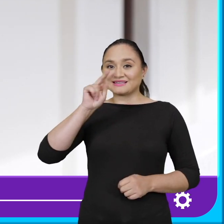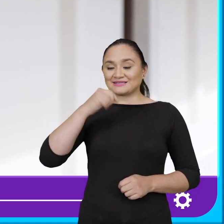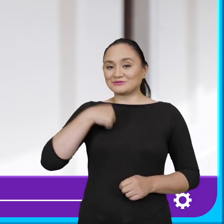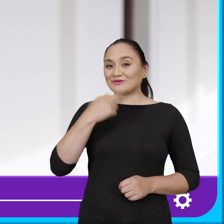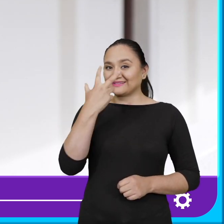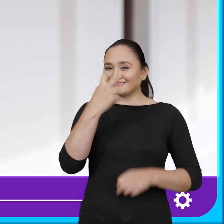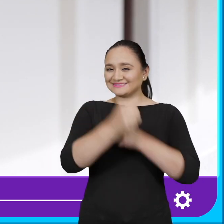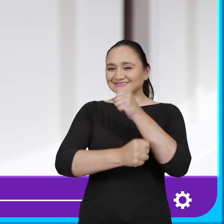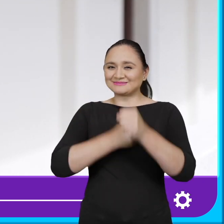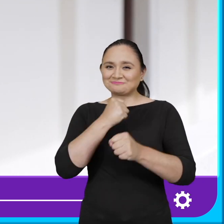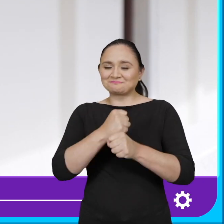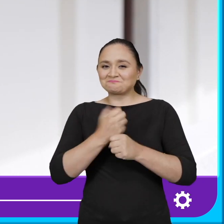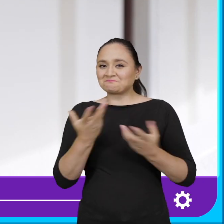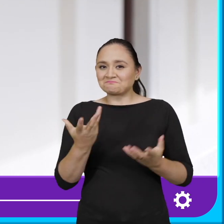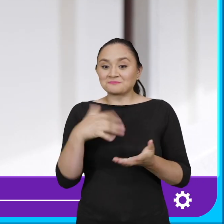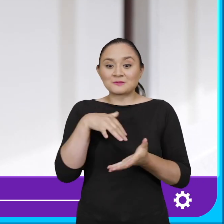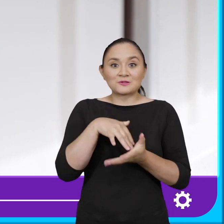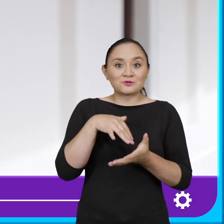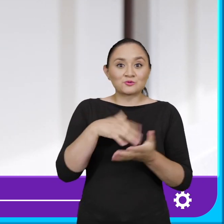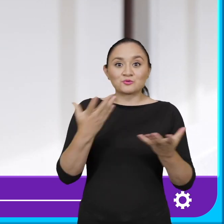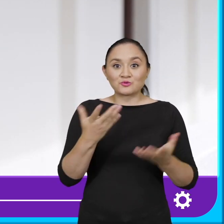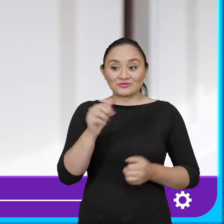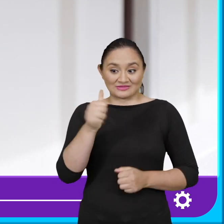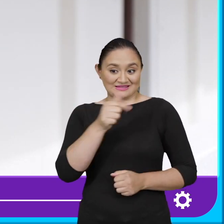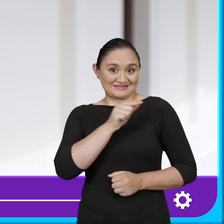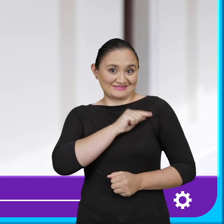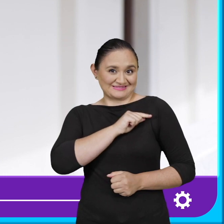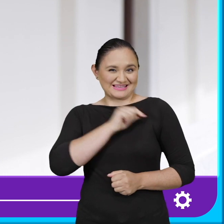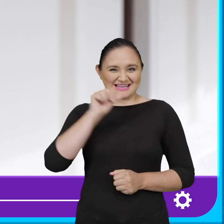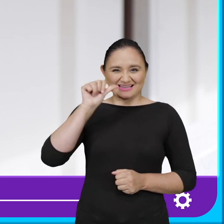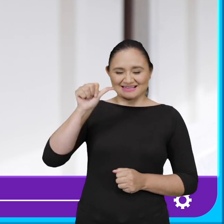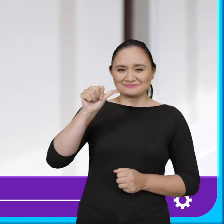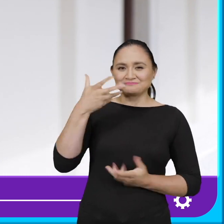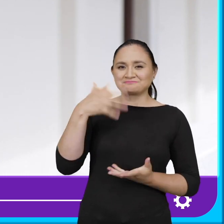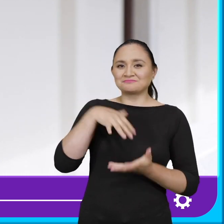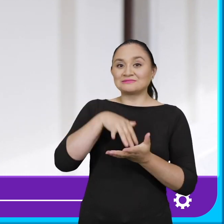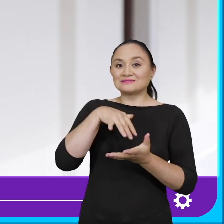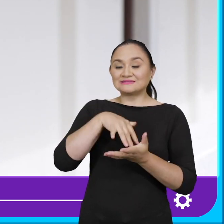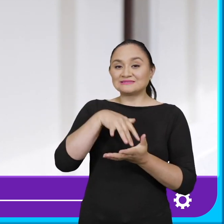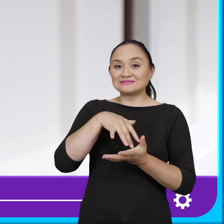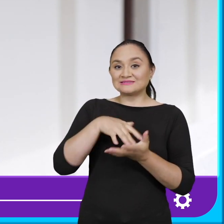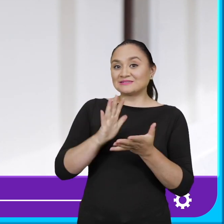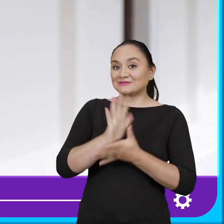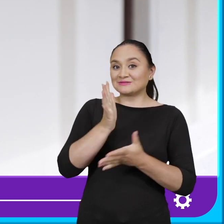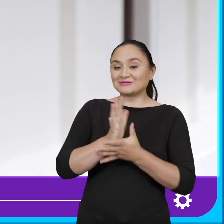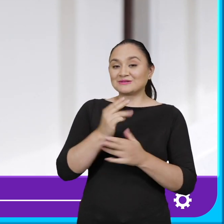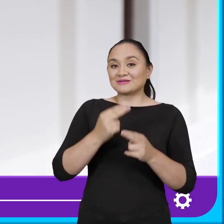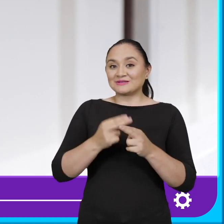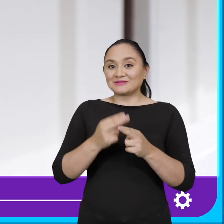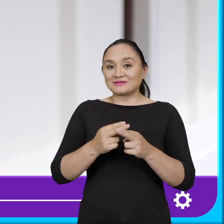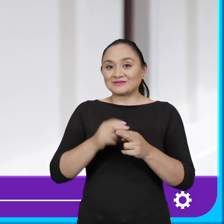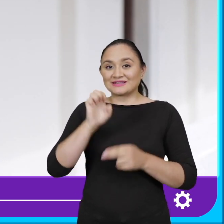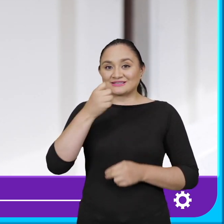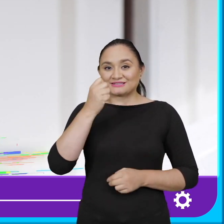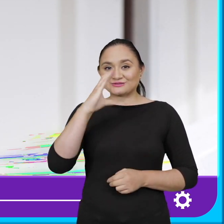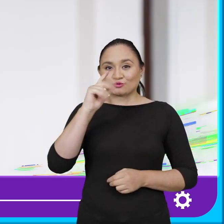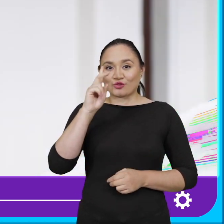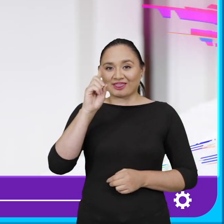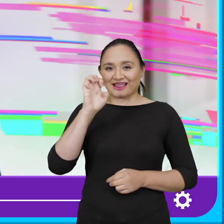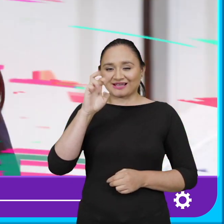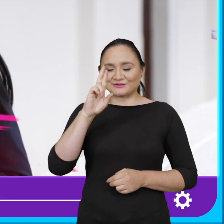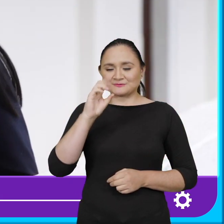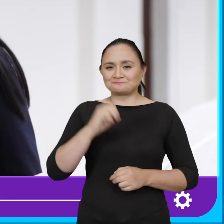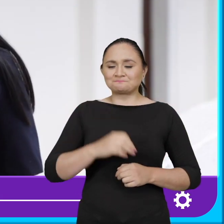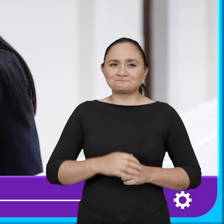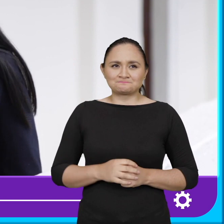Pachacama, tengo 13 años, estoy en décimo A y estudio en la institución educativa González Cuadero. Para